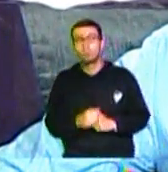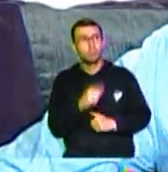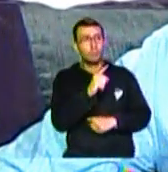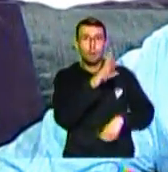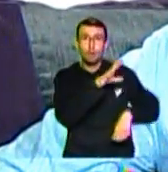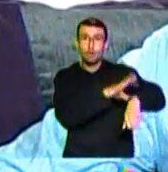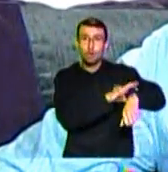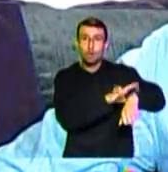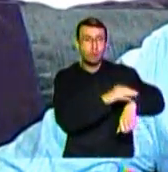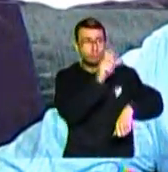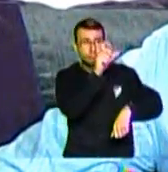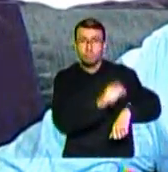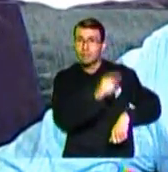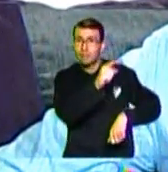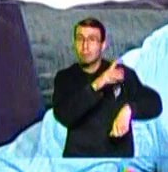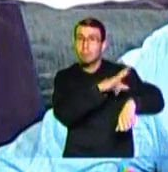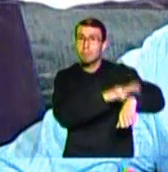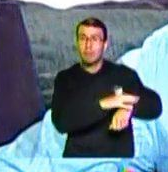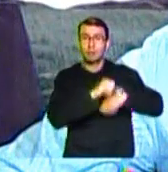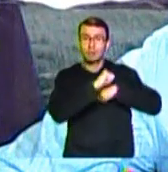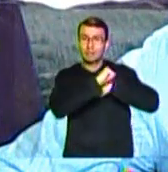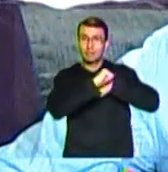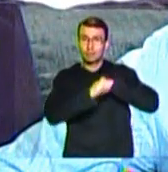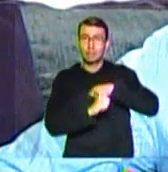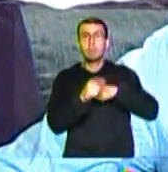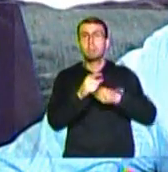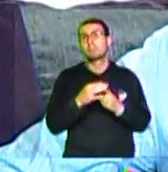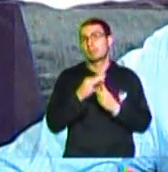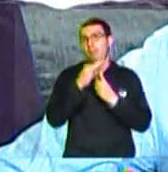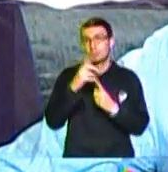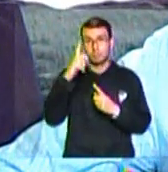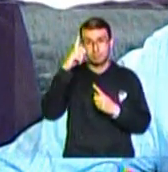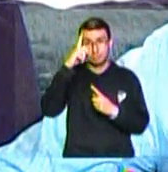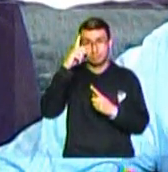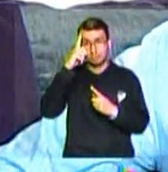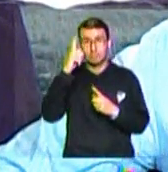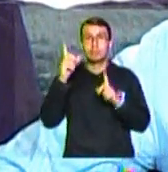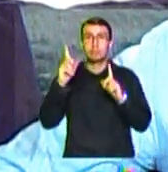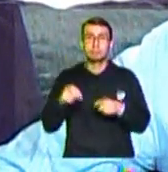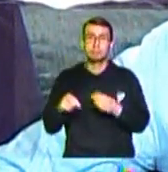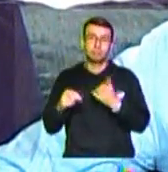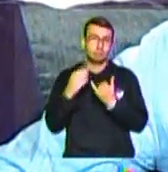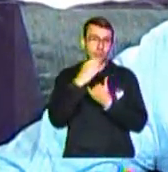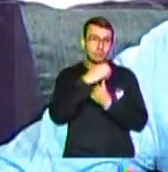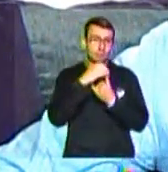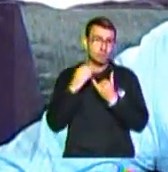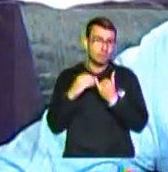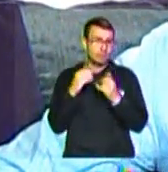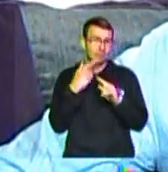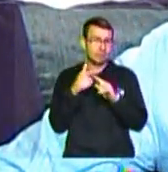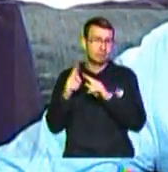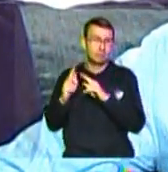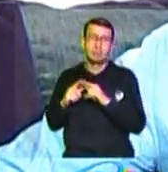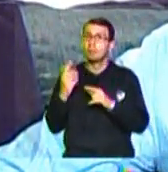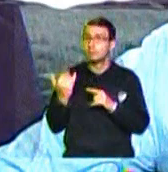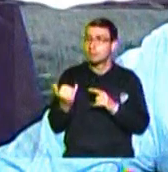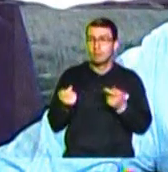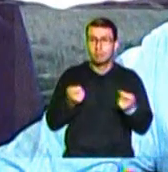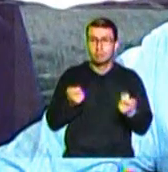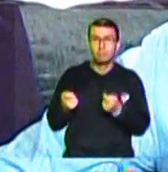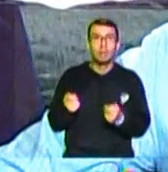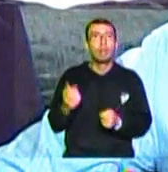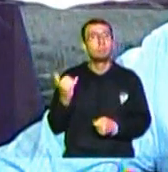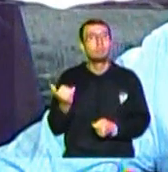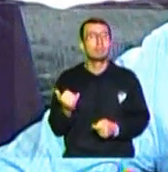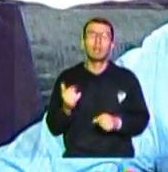López, cirujano, médico cirujano especializado en ginecología y obstetricia, tenemos una serie de casos clínicos